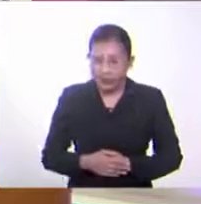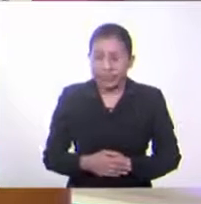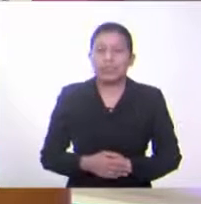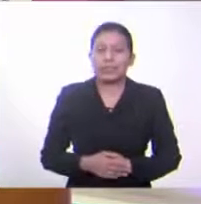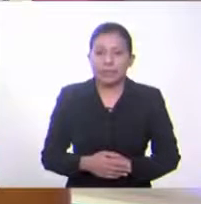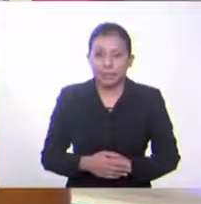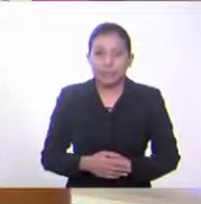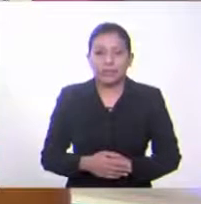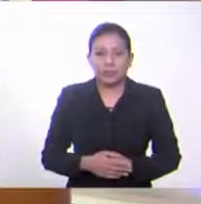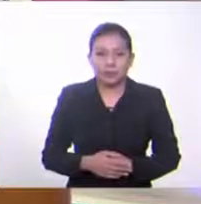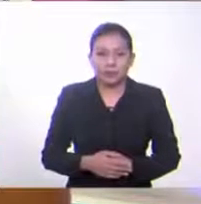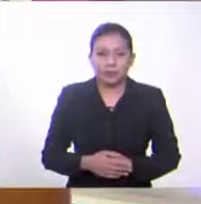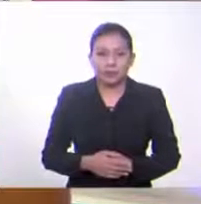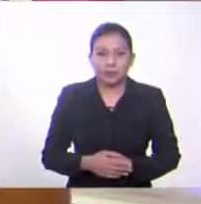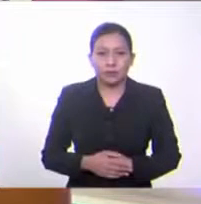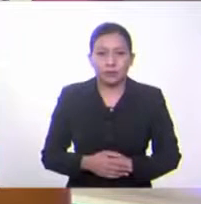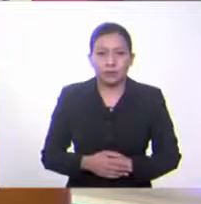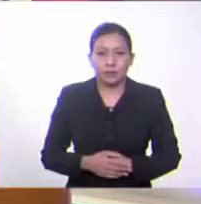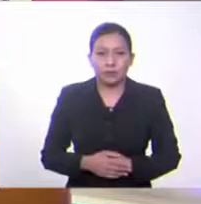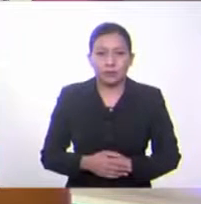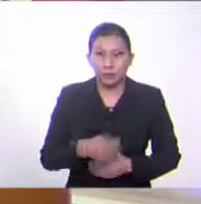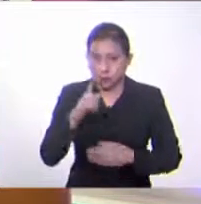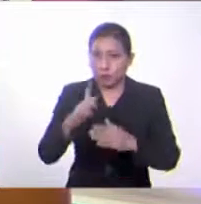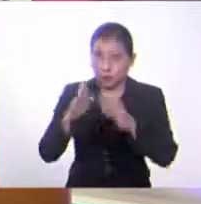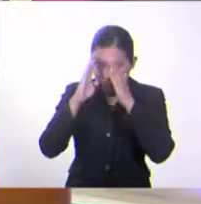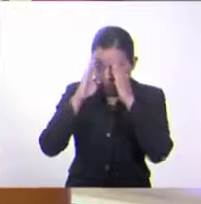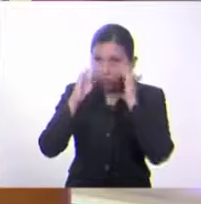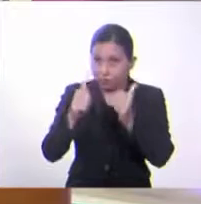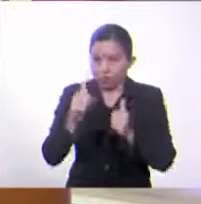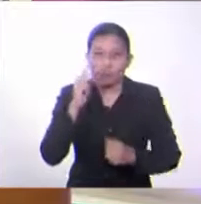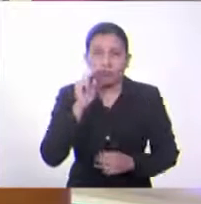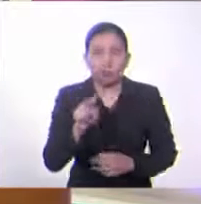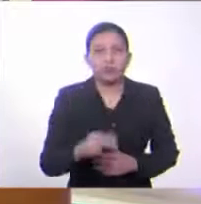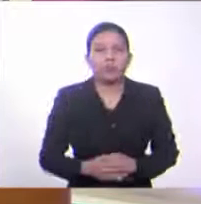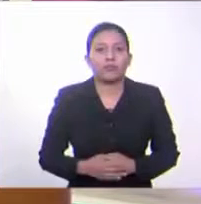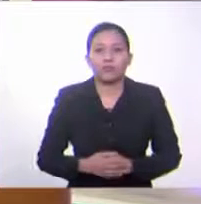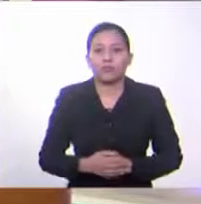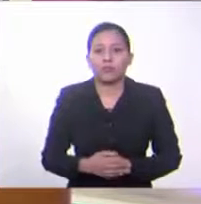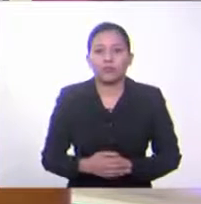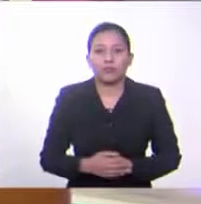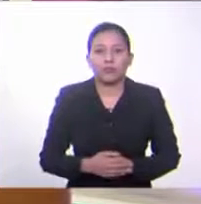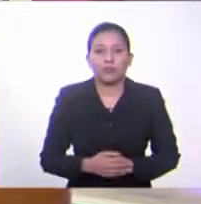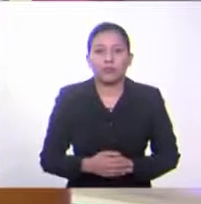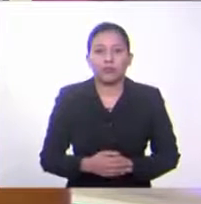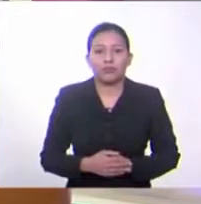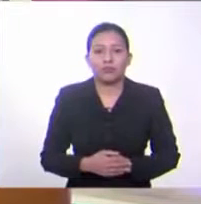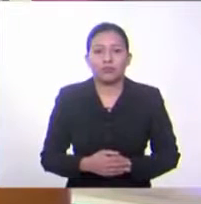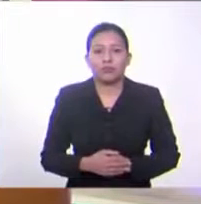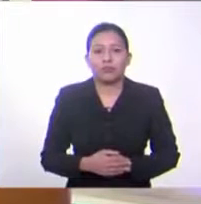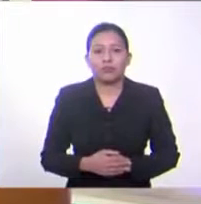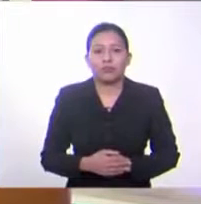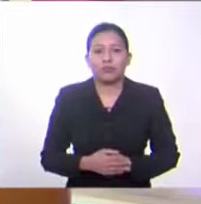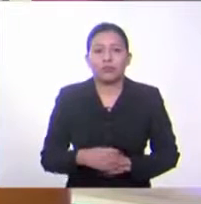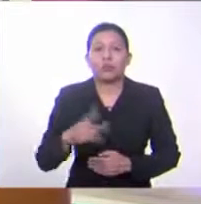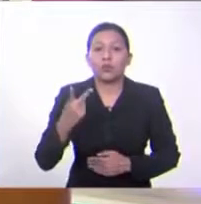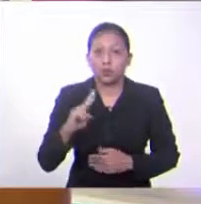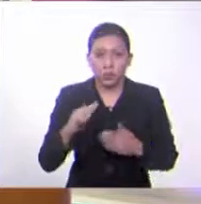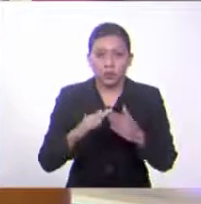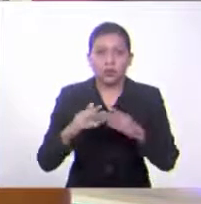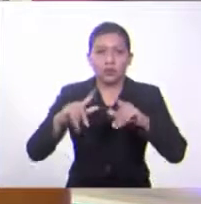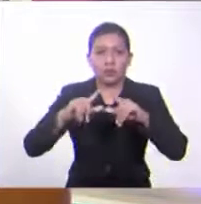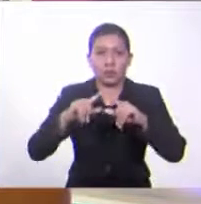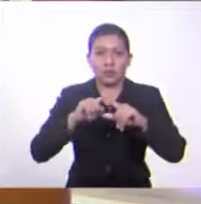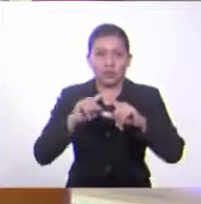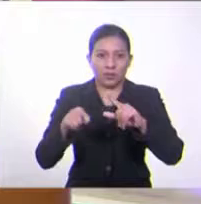¡Sí! Sí, me imagino que me están prestando atención. Va. ¿Qué más? Aquí tenemos dos lados iguales. Sí, vamos, eso me